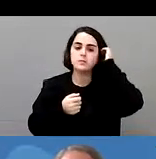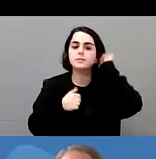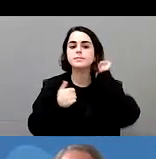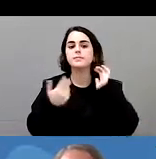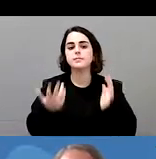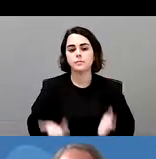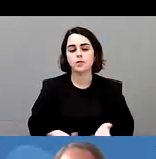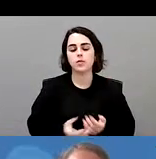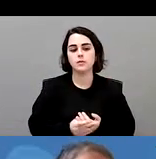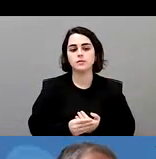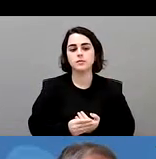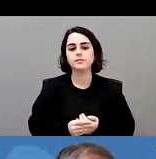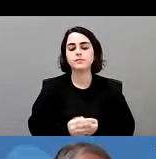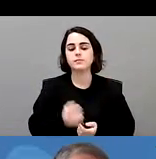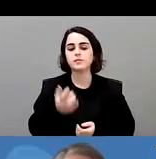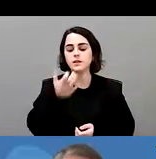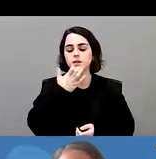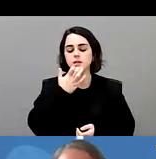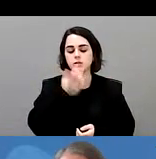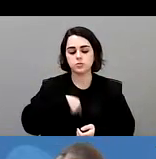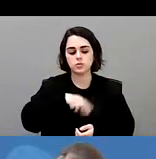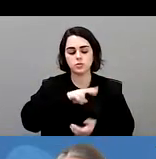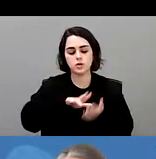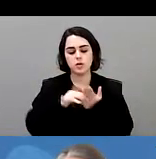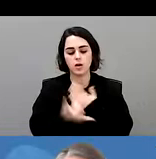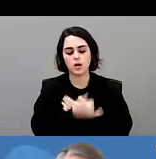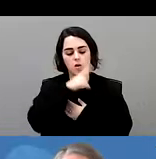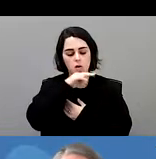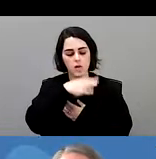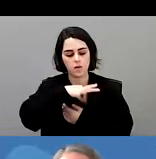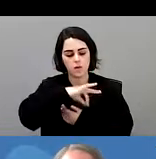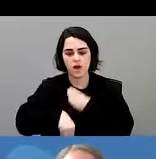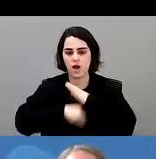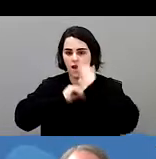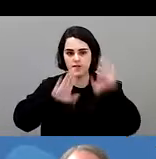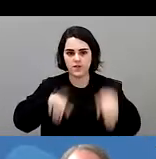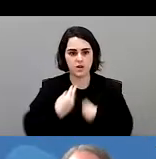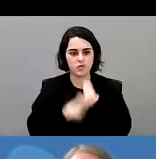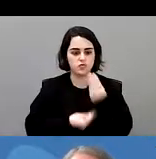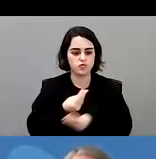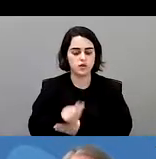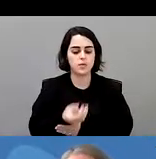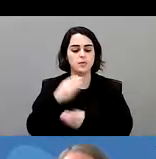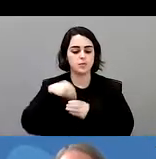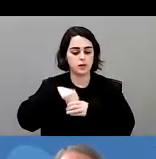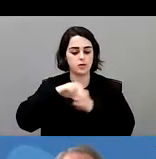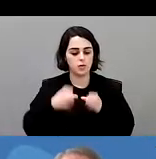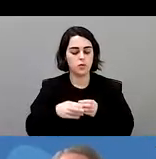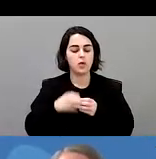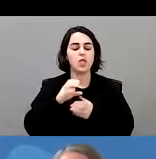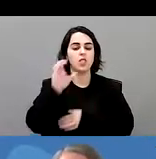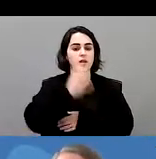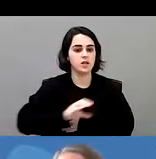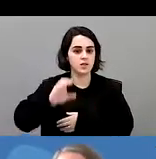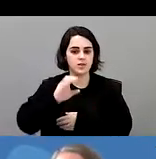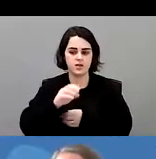Entonces, si podemos utilizar el lenguaje oral, lo vamos a acabar utilizando. Y de hecho es que en la comunidad científica realmente no hay ningún